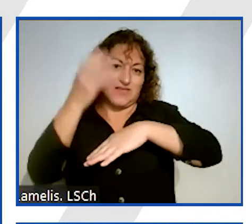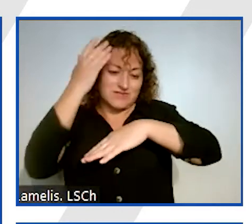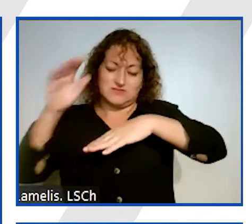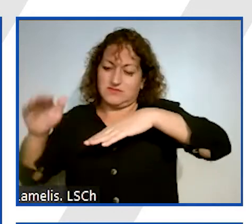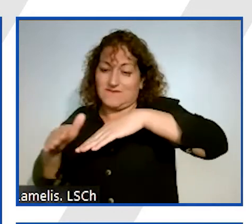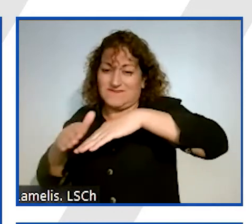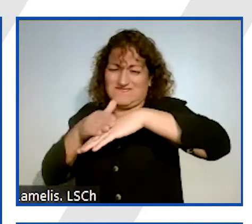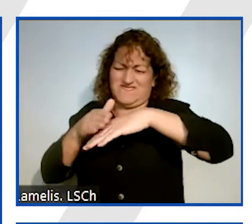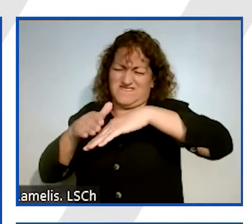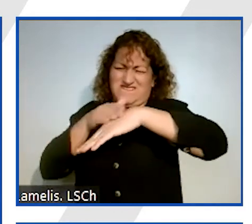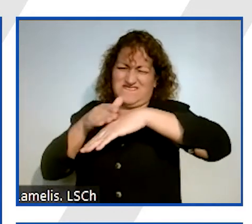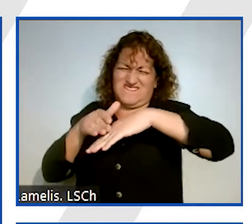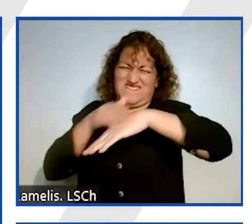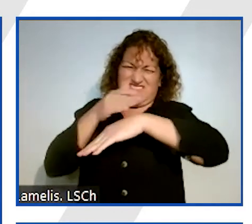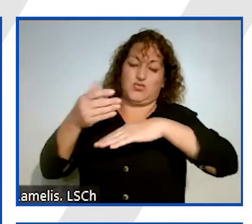aspereza.